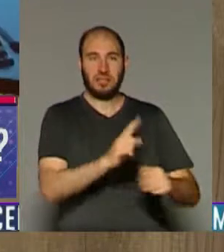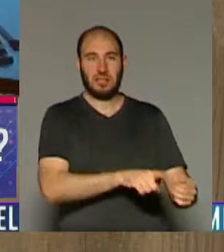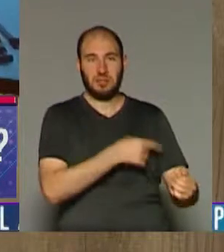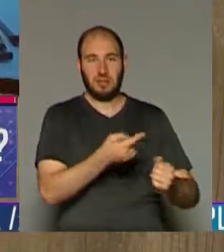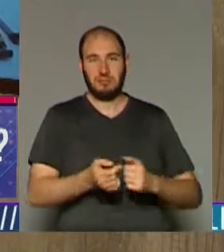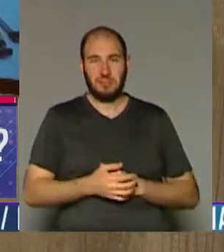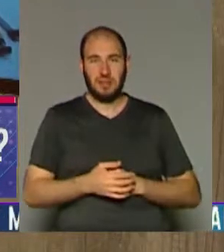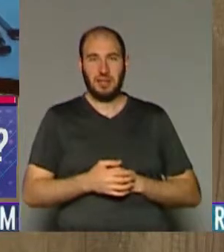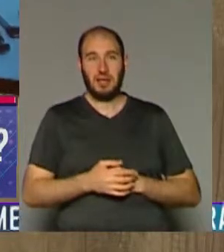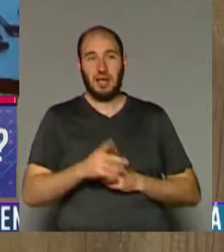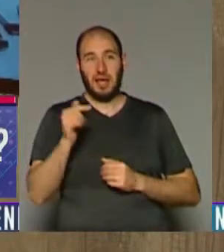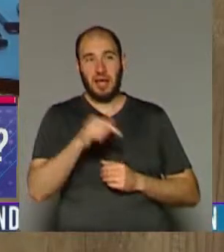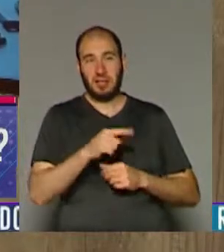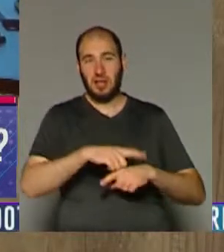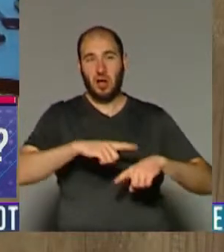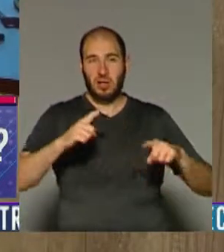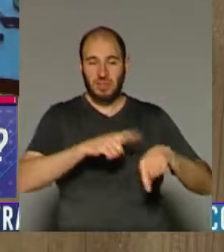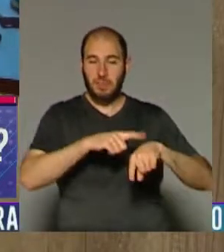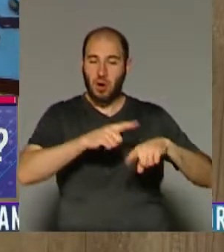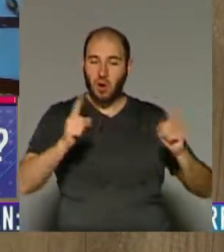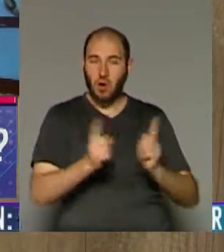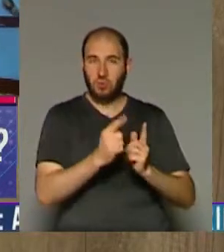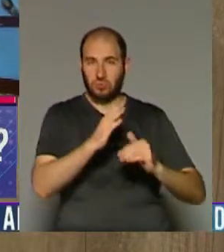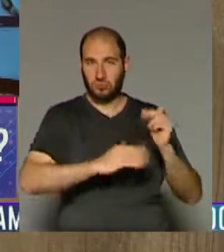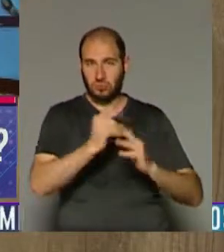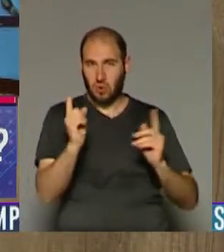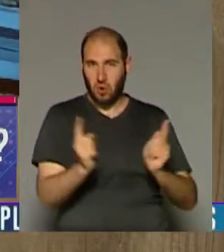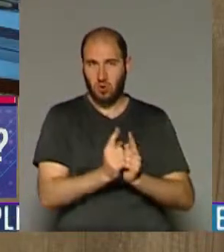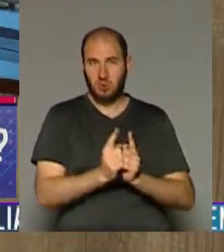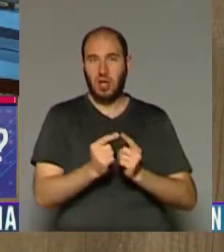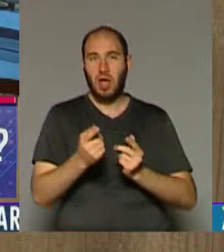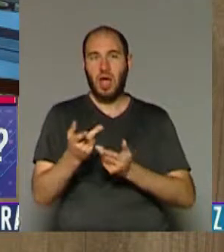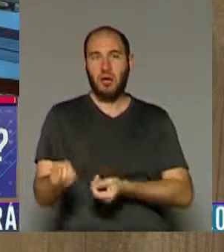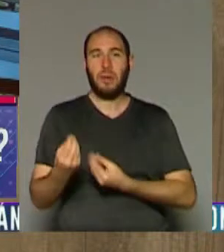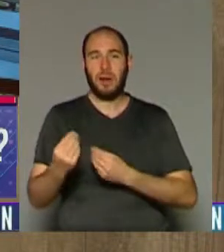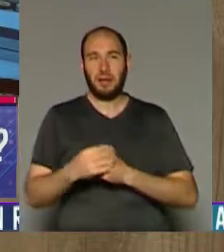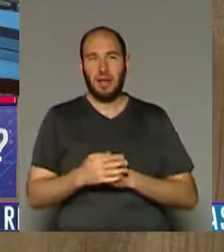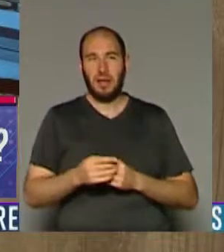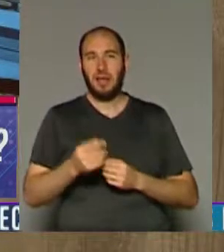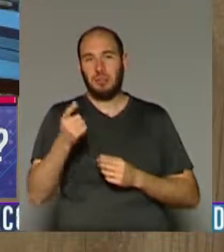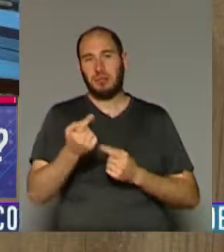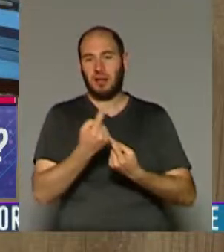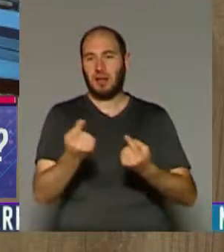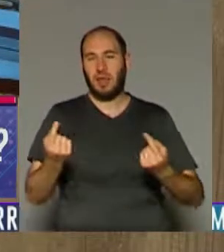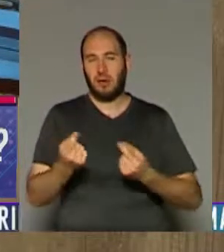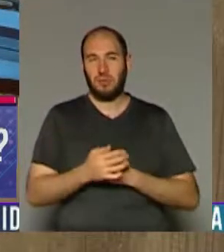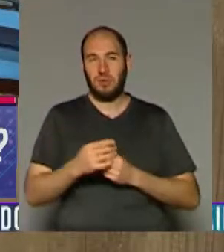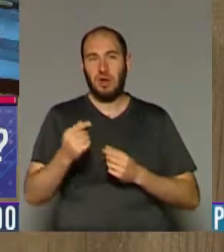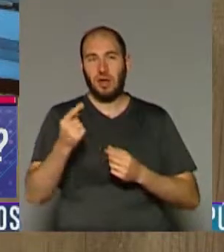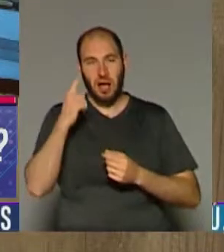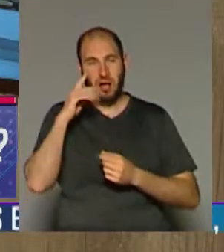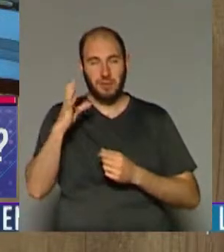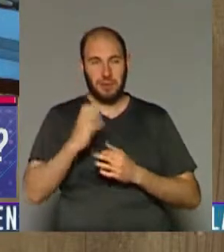tradicional. Lo que pasa es que al acortar mucho los tiempos de obra se ayuda mucho al bolsillo de cada uno que tenga